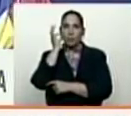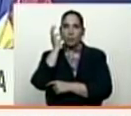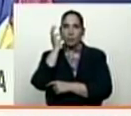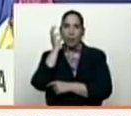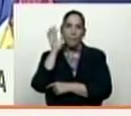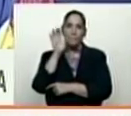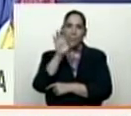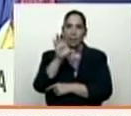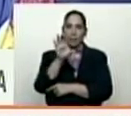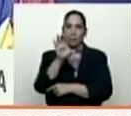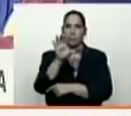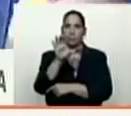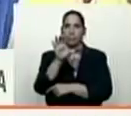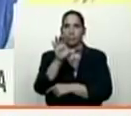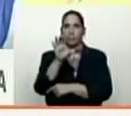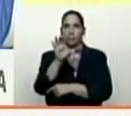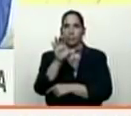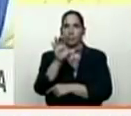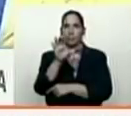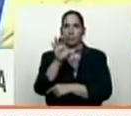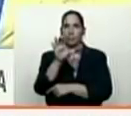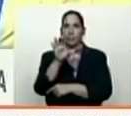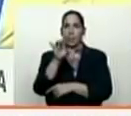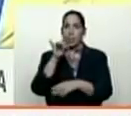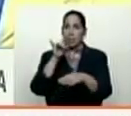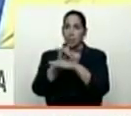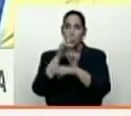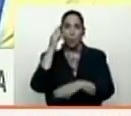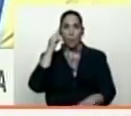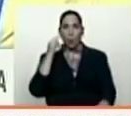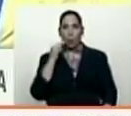patria. Los que traicionaron a Bolívar,